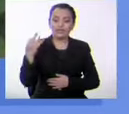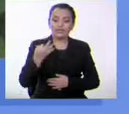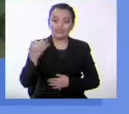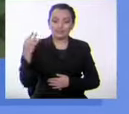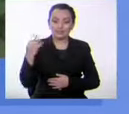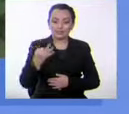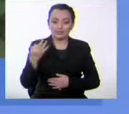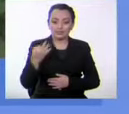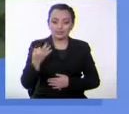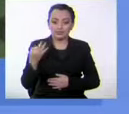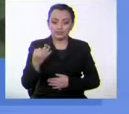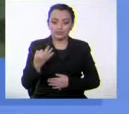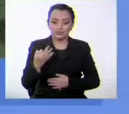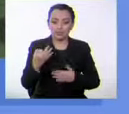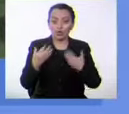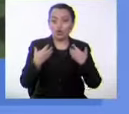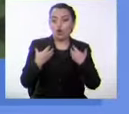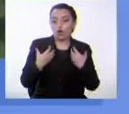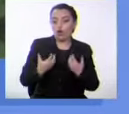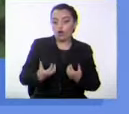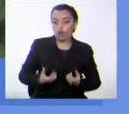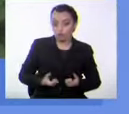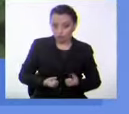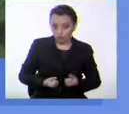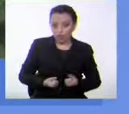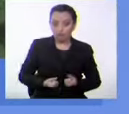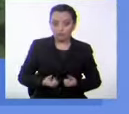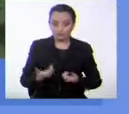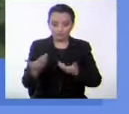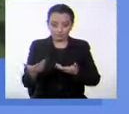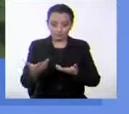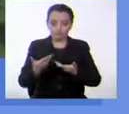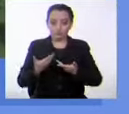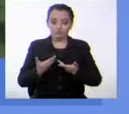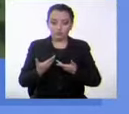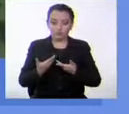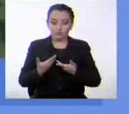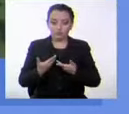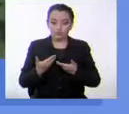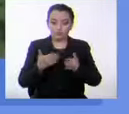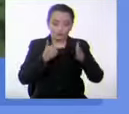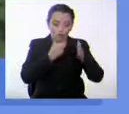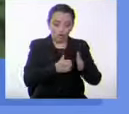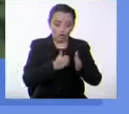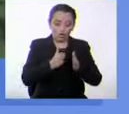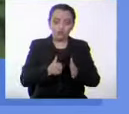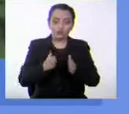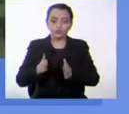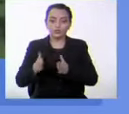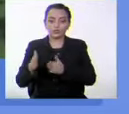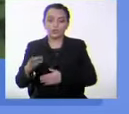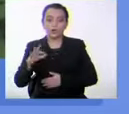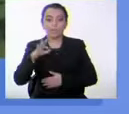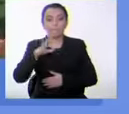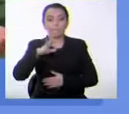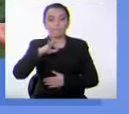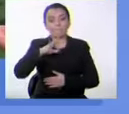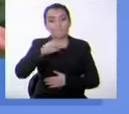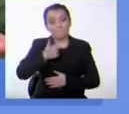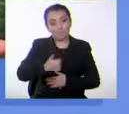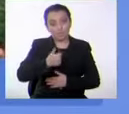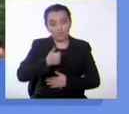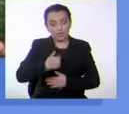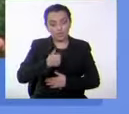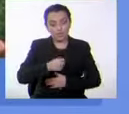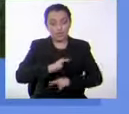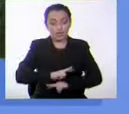tener a un gobierno que nos ayude a mantener un orden, bienestar y paz para el